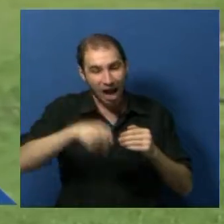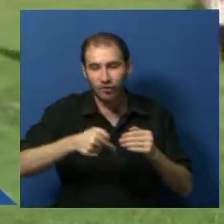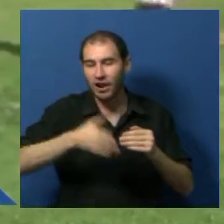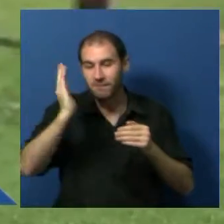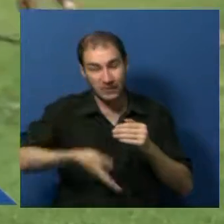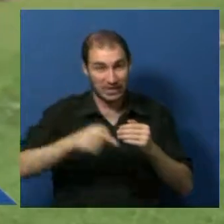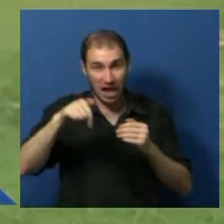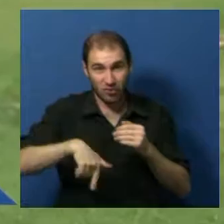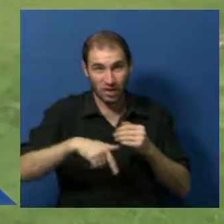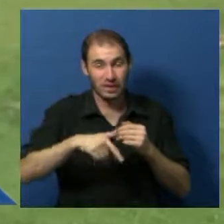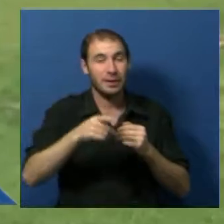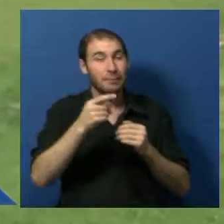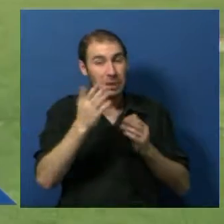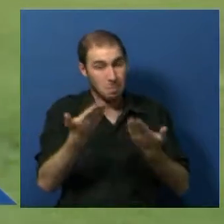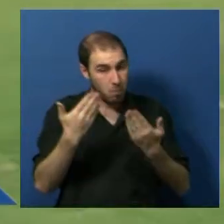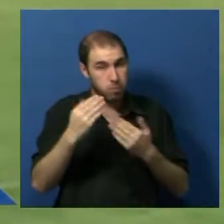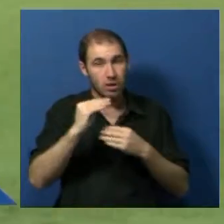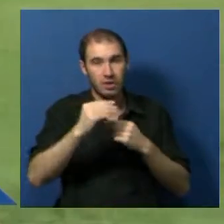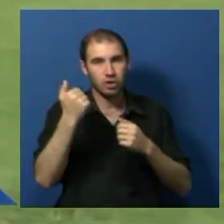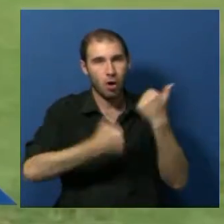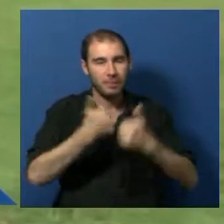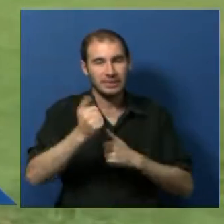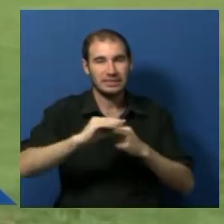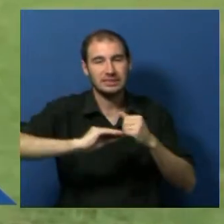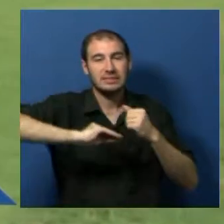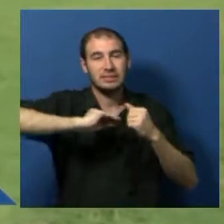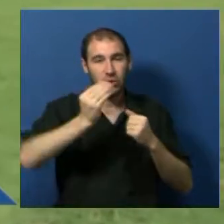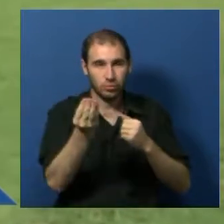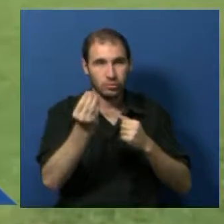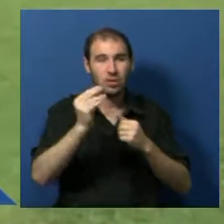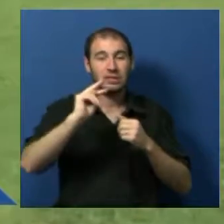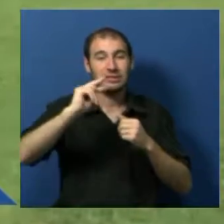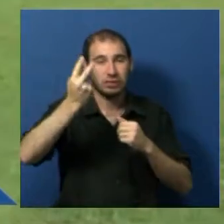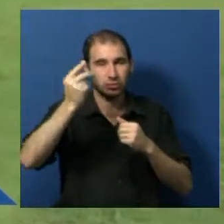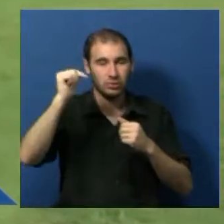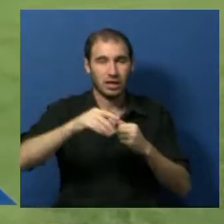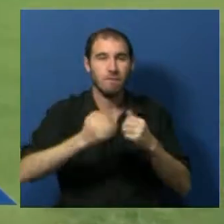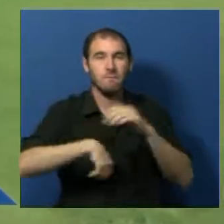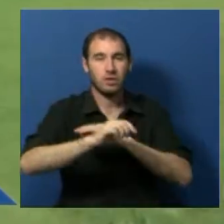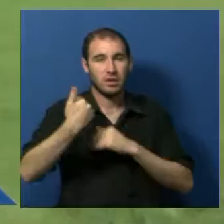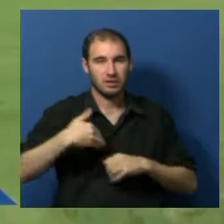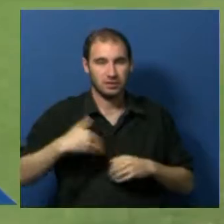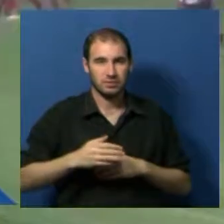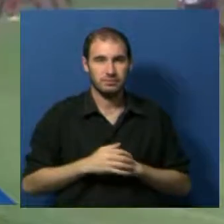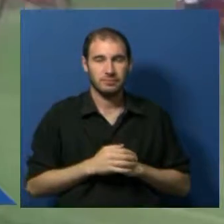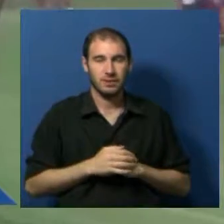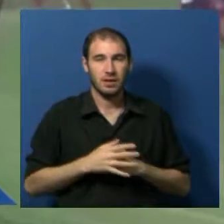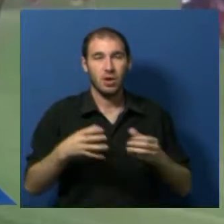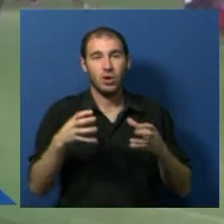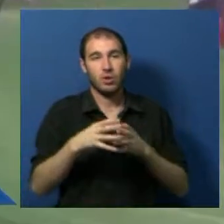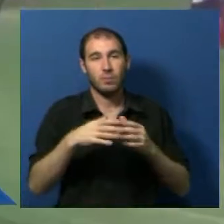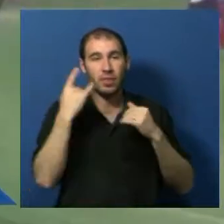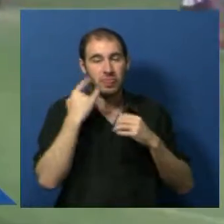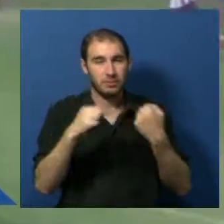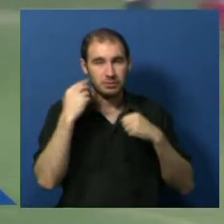el torneo, estaría en condiciones de pelear por un segundo ascenso a la segunda categoría del fútbol argentino. El equipo del